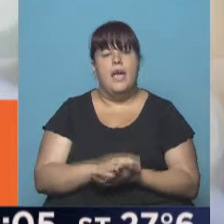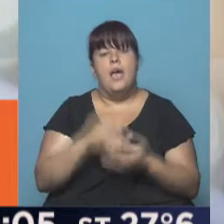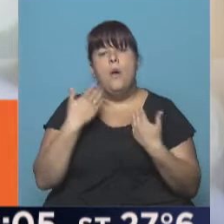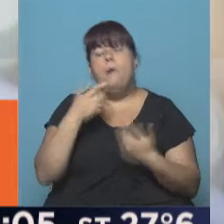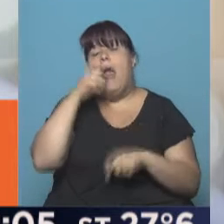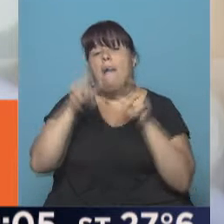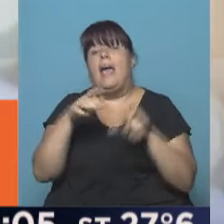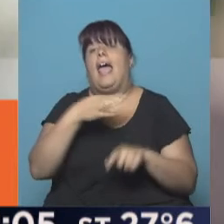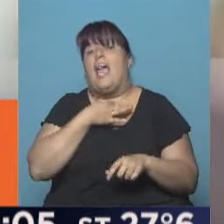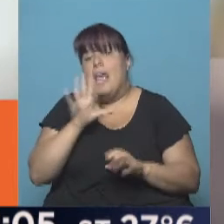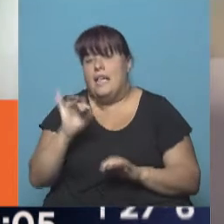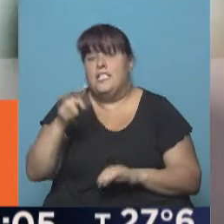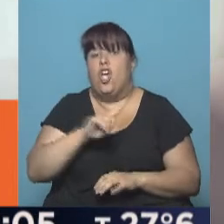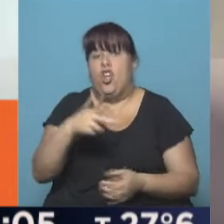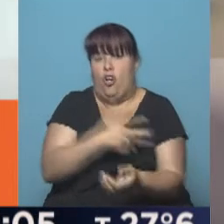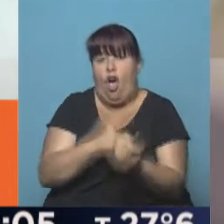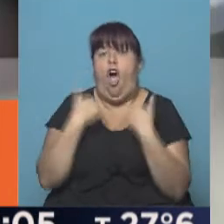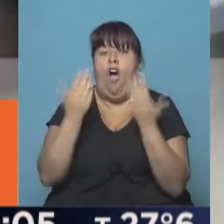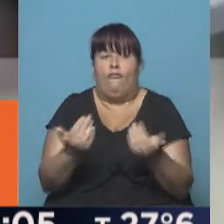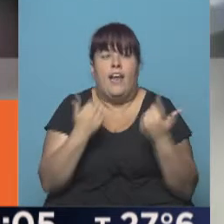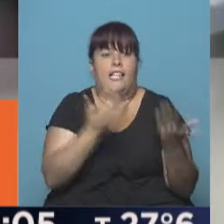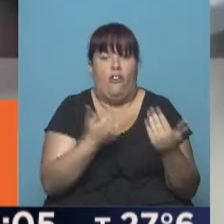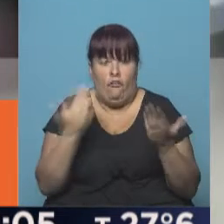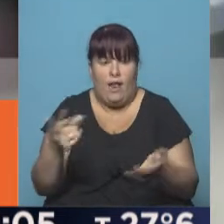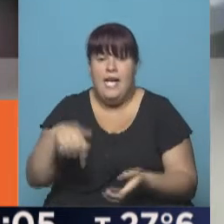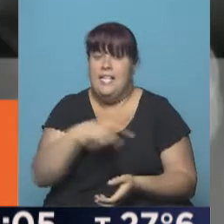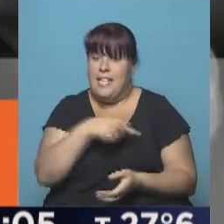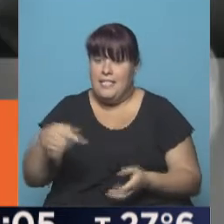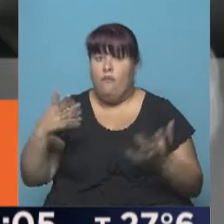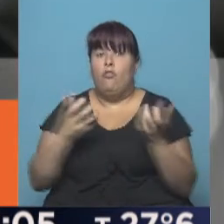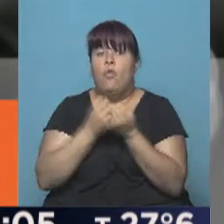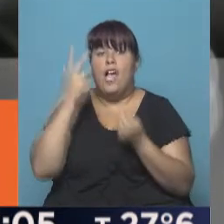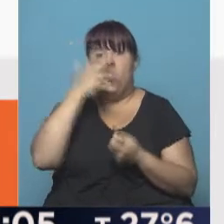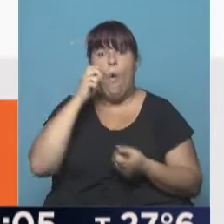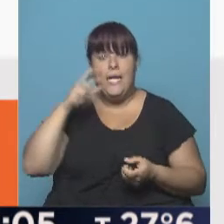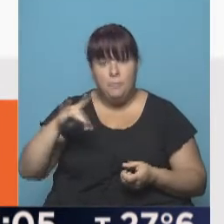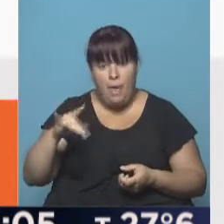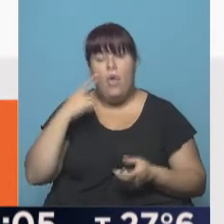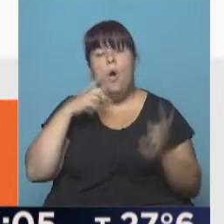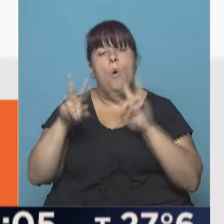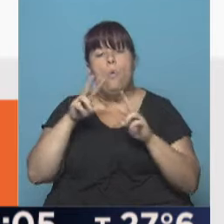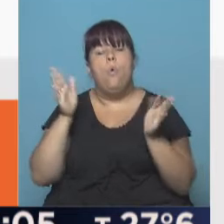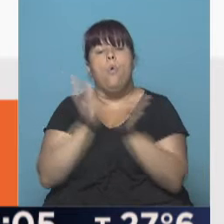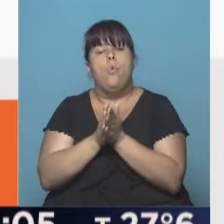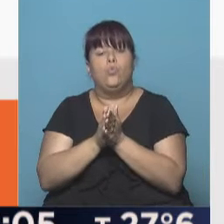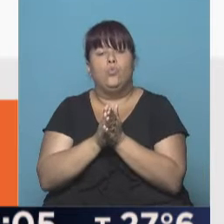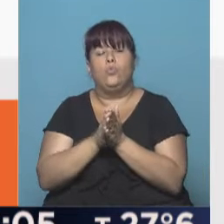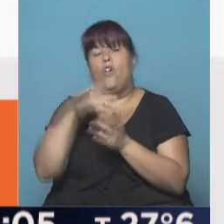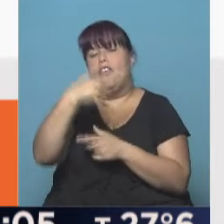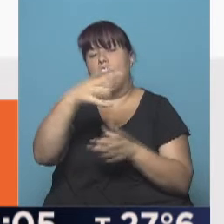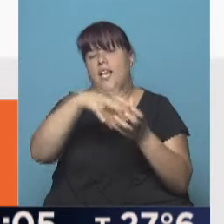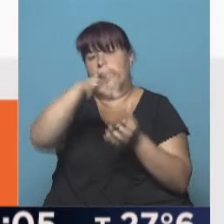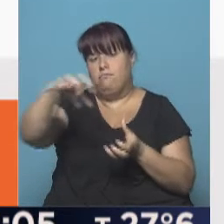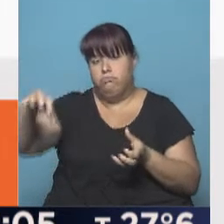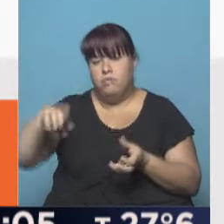que la gente elija hacerse el testeo, ofrecérselo más. Esta semana desde Fundación Huésped estamos impulsando junto a referentes